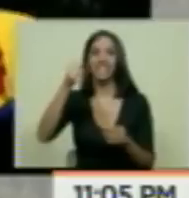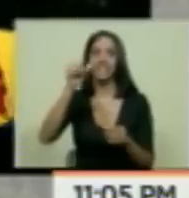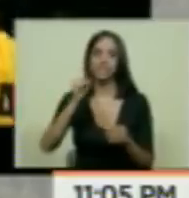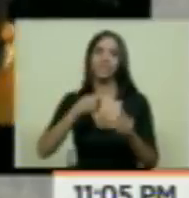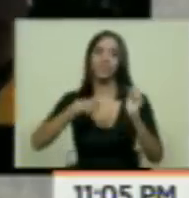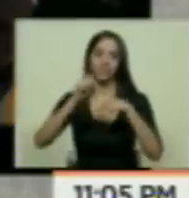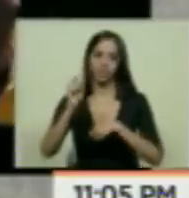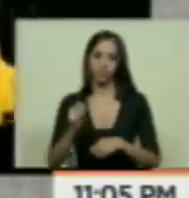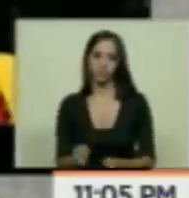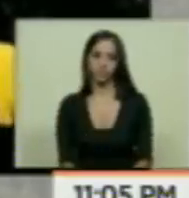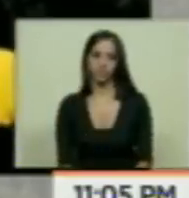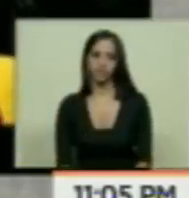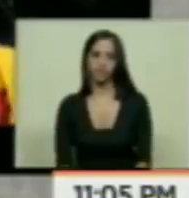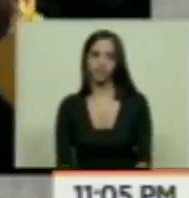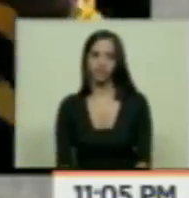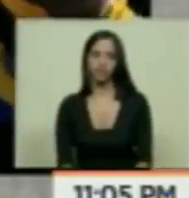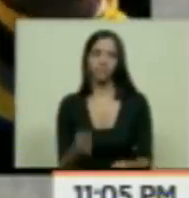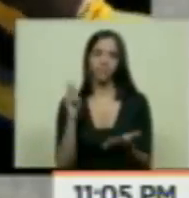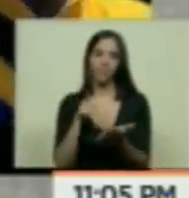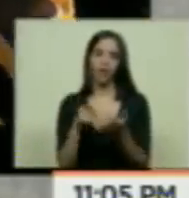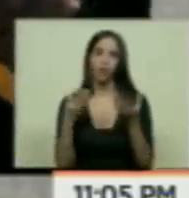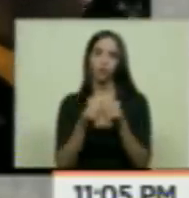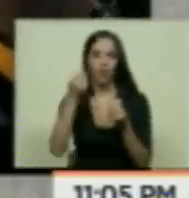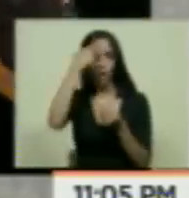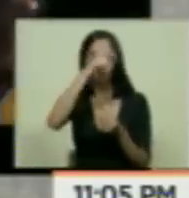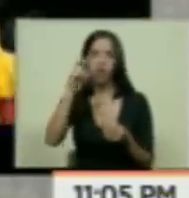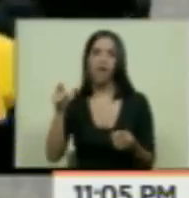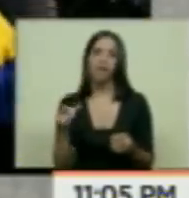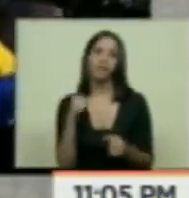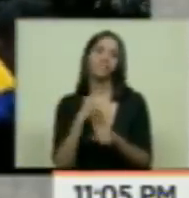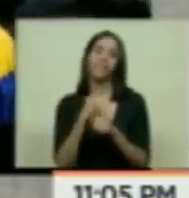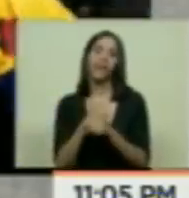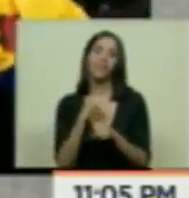vendido. Estamos aquí junto al pueblo trabajando y llevando las